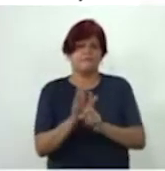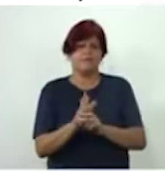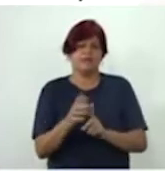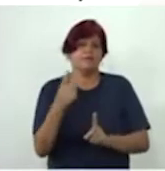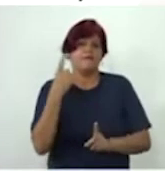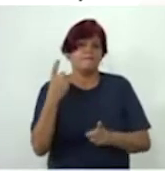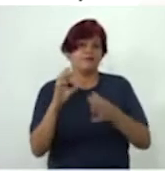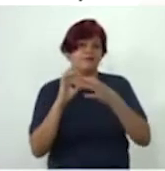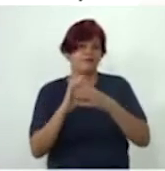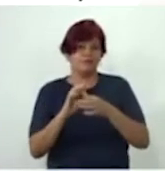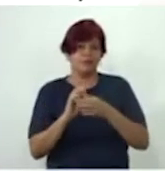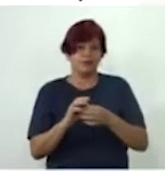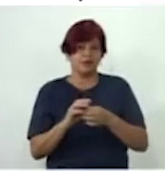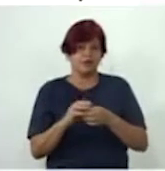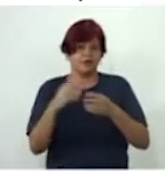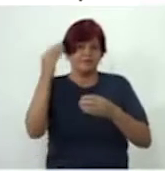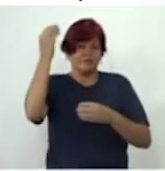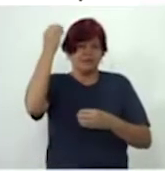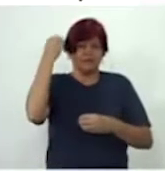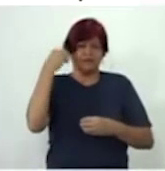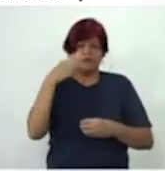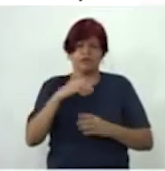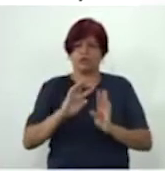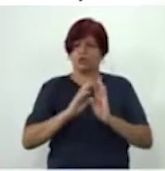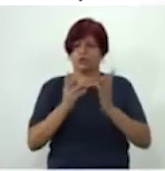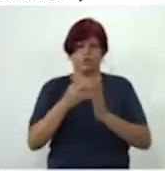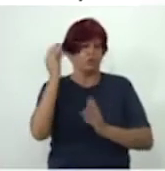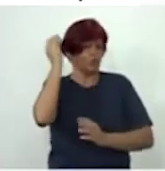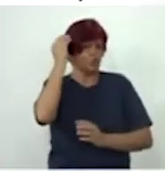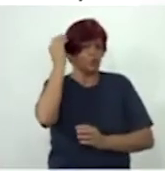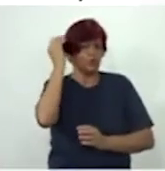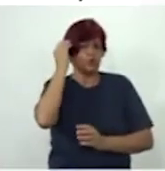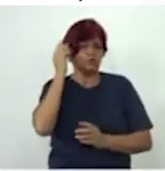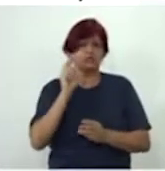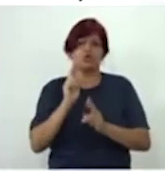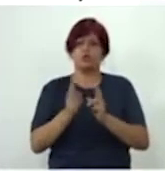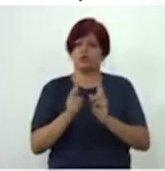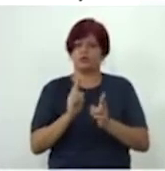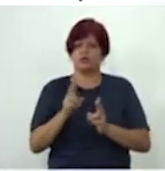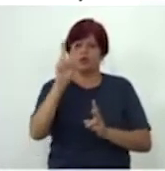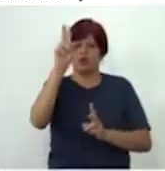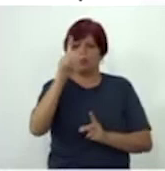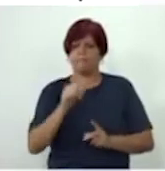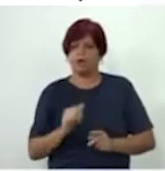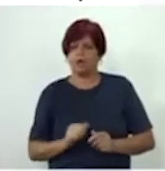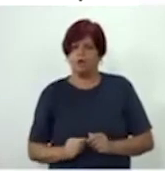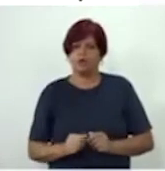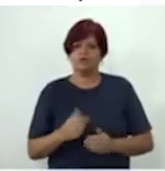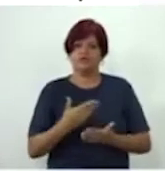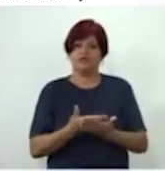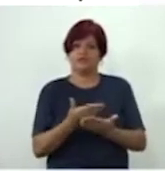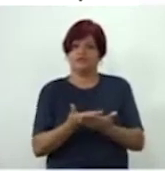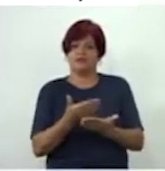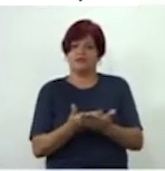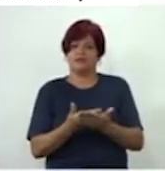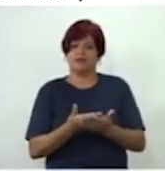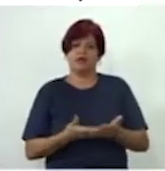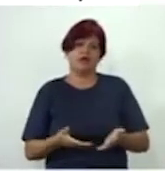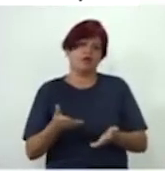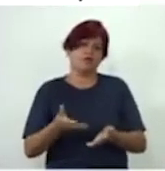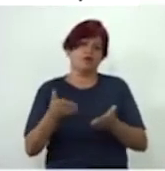la interiorización de los conocimientos y orientaciones valorativas que se reflejen gradualmente en